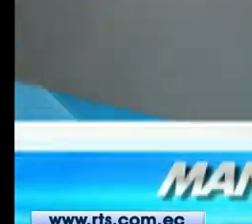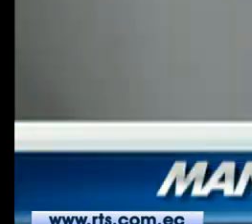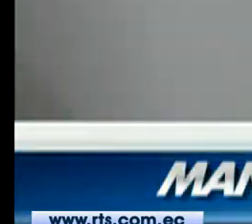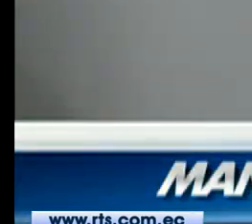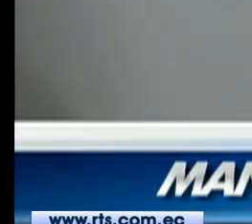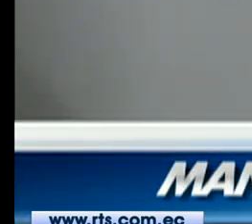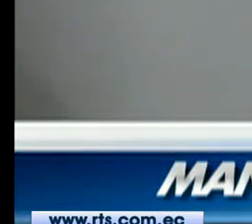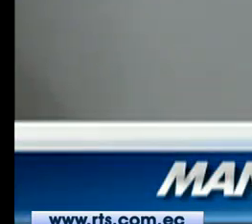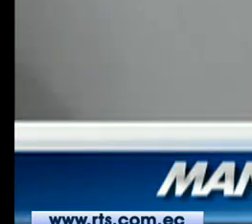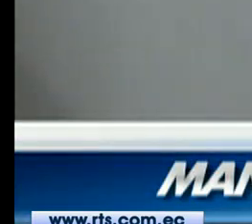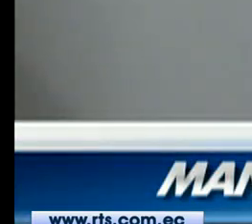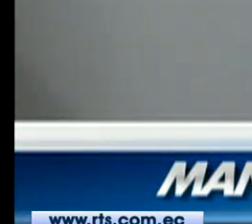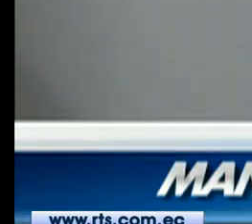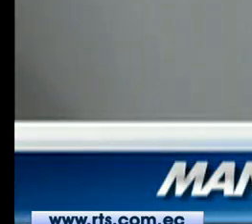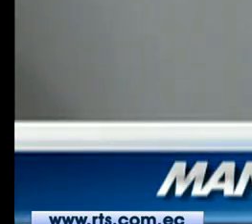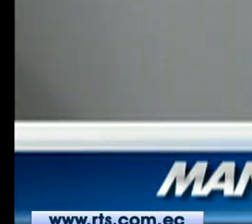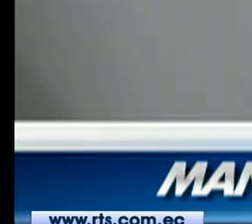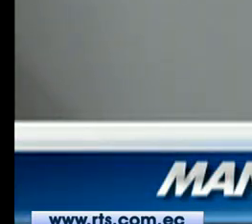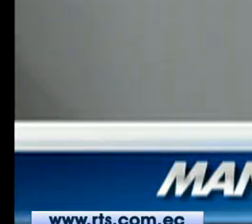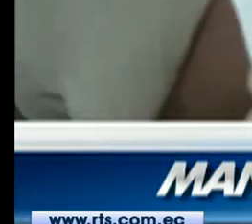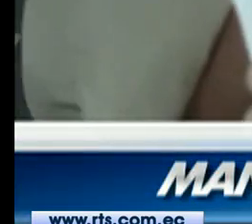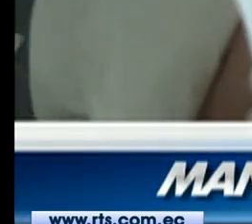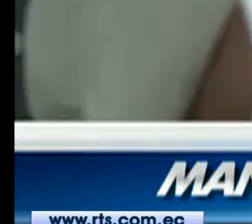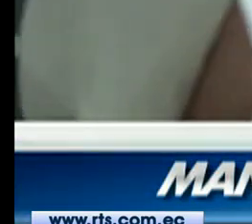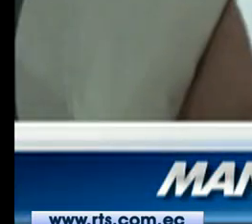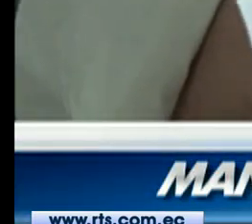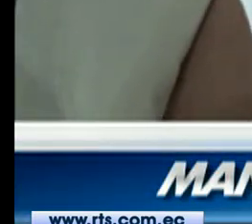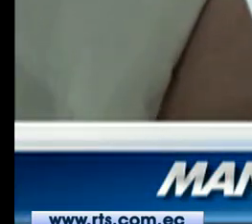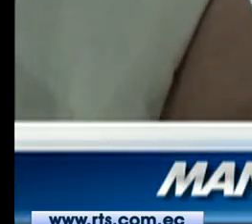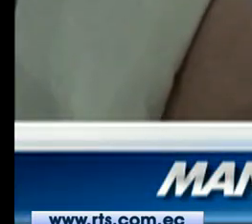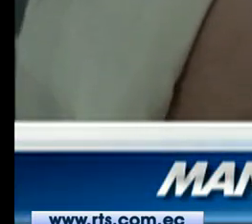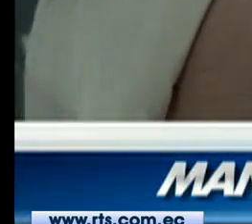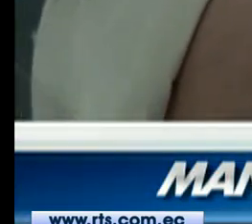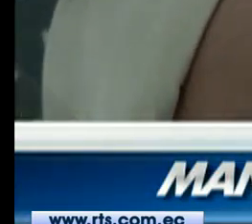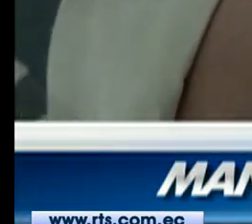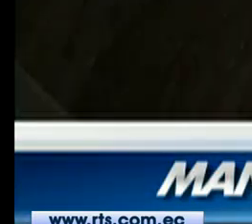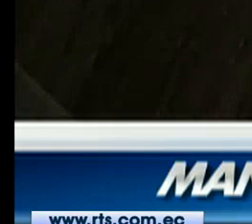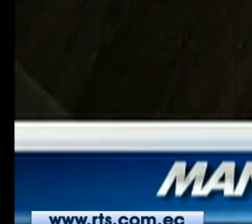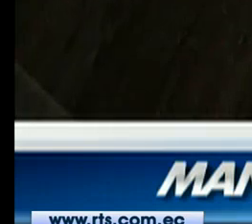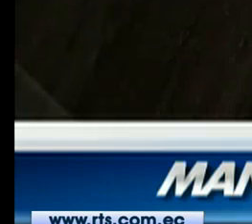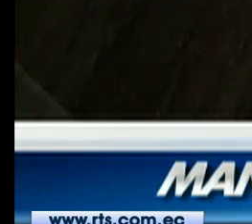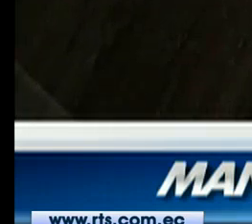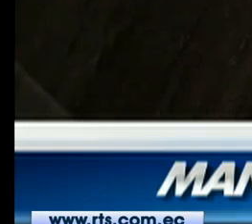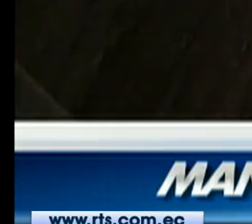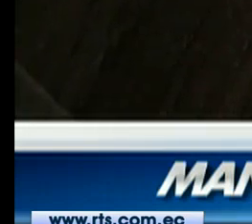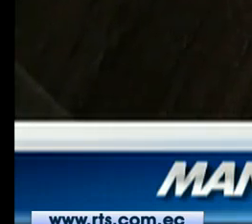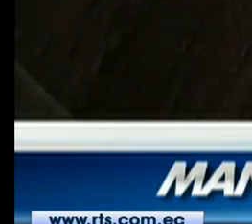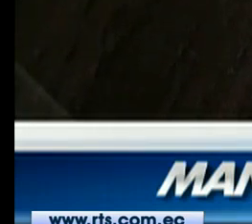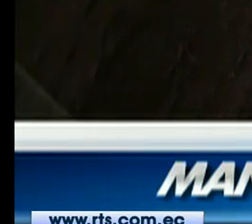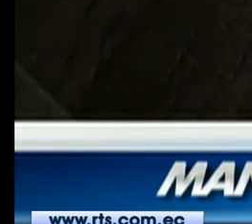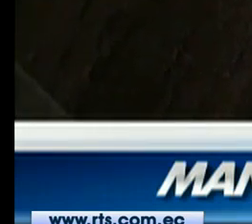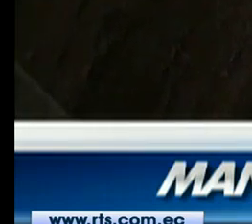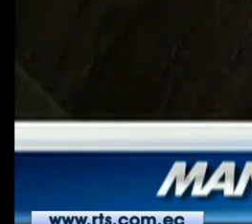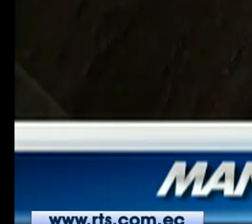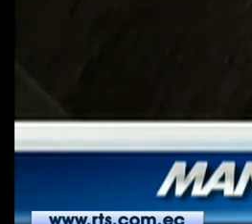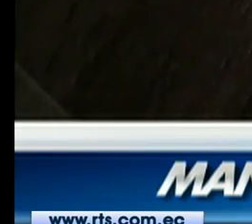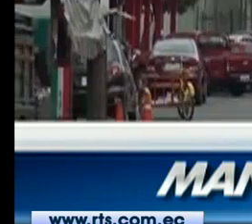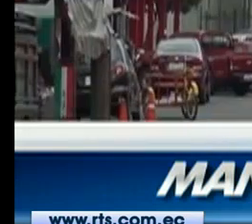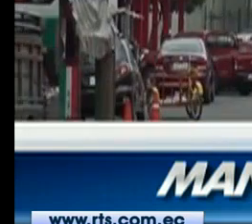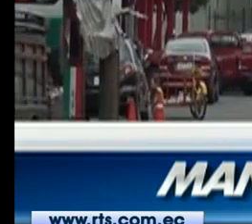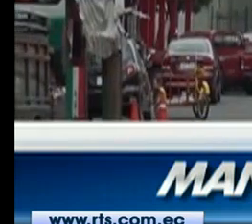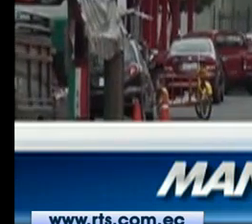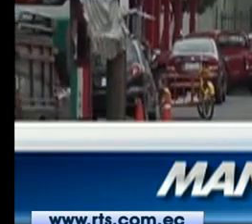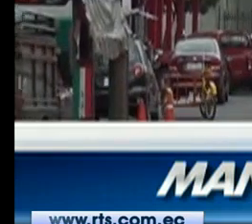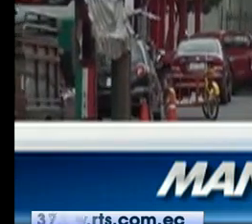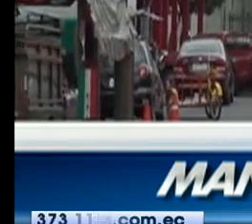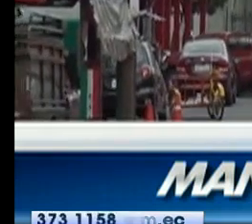Mañana en la noticia de las 6:30, una familia busca desesperadamente a su hijo de 9 años,